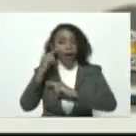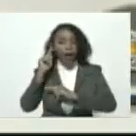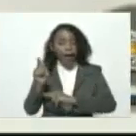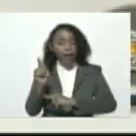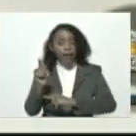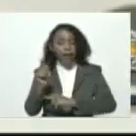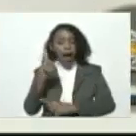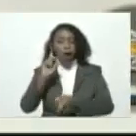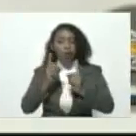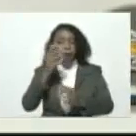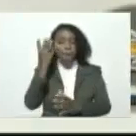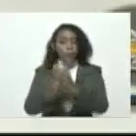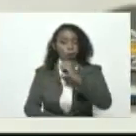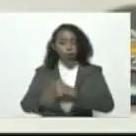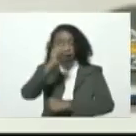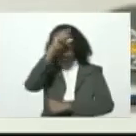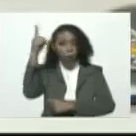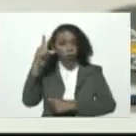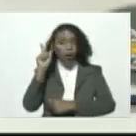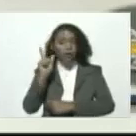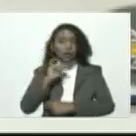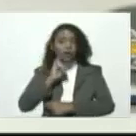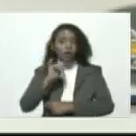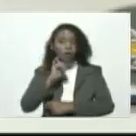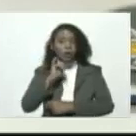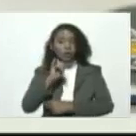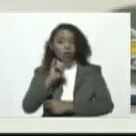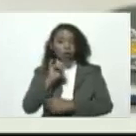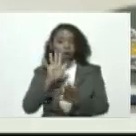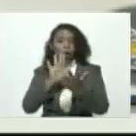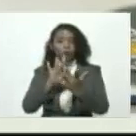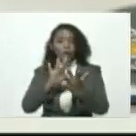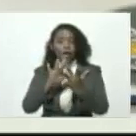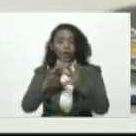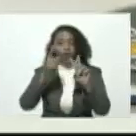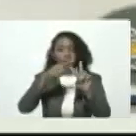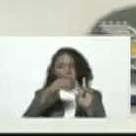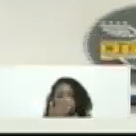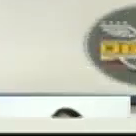prófugo Leopoldo López. Con la información, retornamos a los estudios. Adelante.